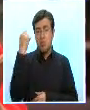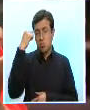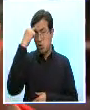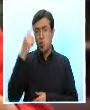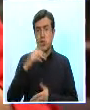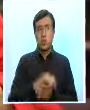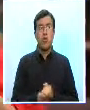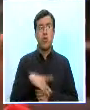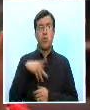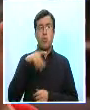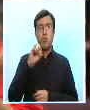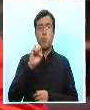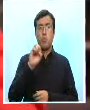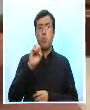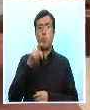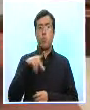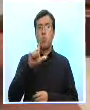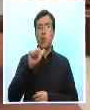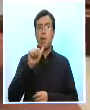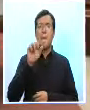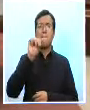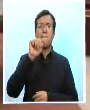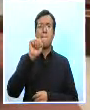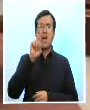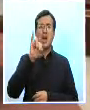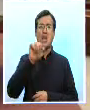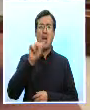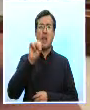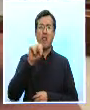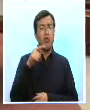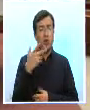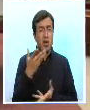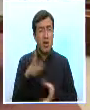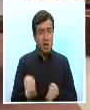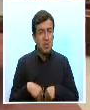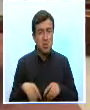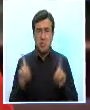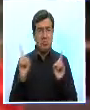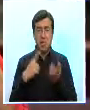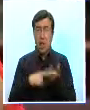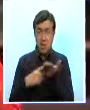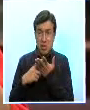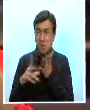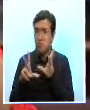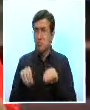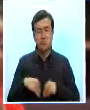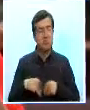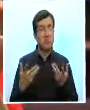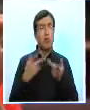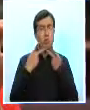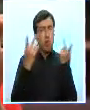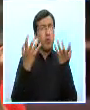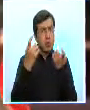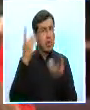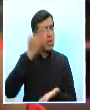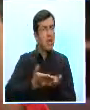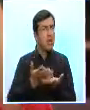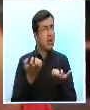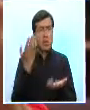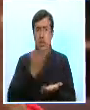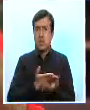del partido popular exactamente es no lo de no lo permitió que eso ni siquiera se discutiera Entonces tenemos un pueblo que quiere que eso se acabe